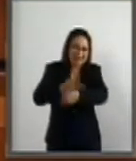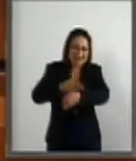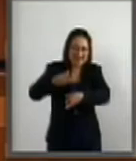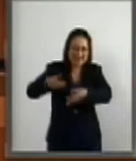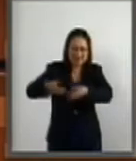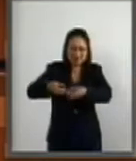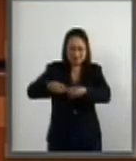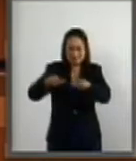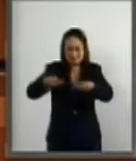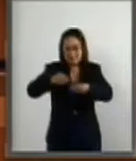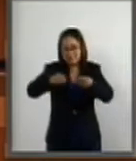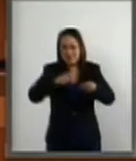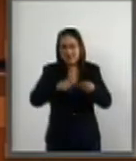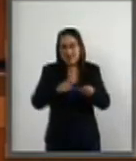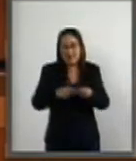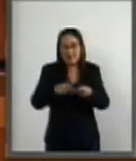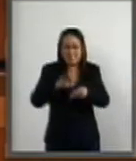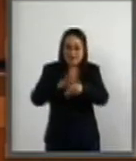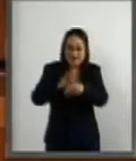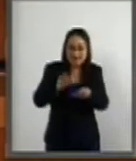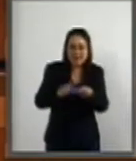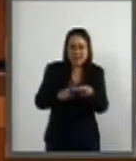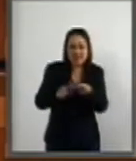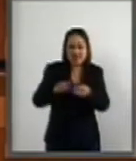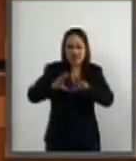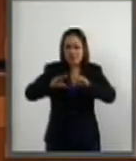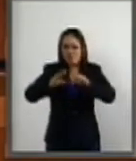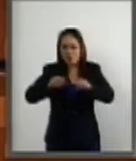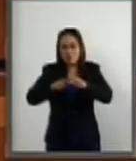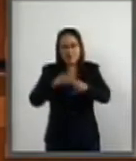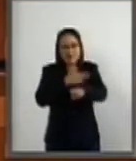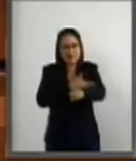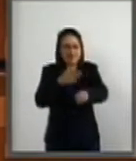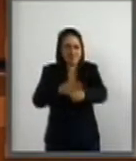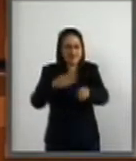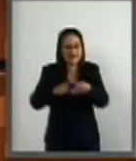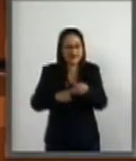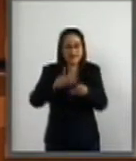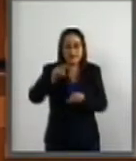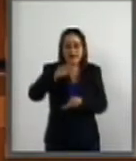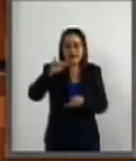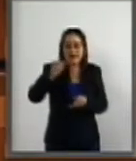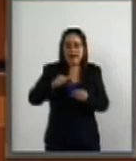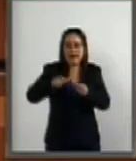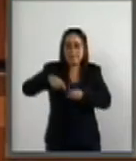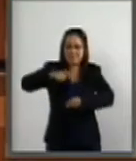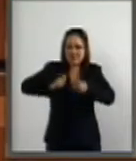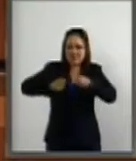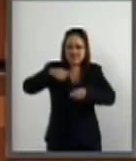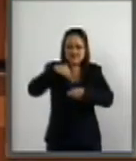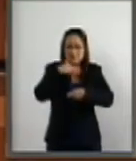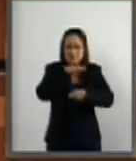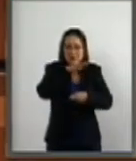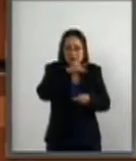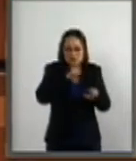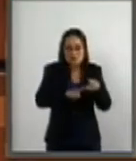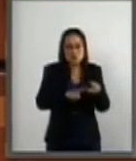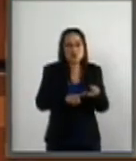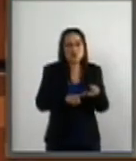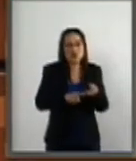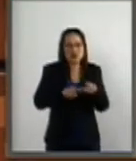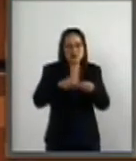restos de alfombras madera paja plástico basura mojo es decir